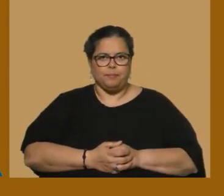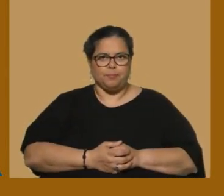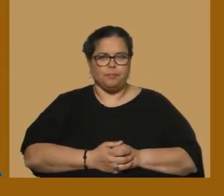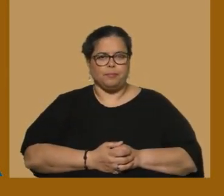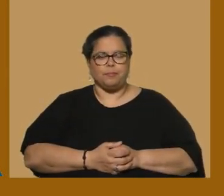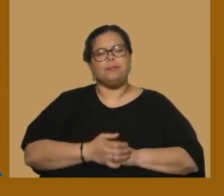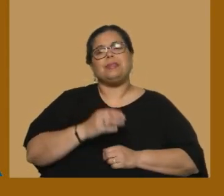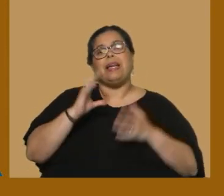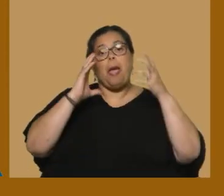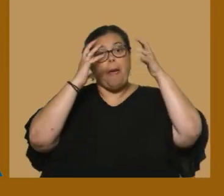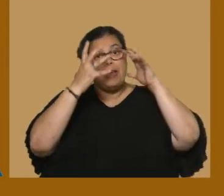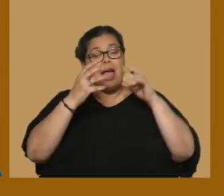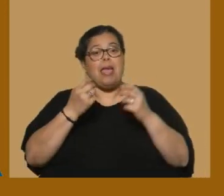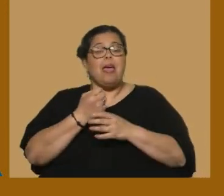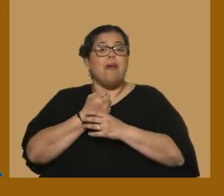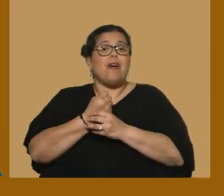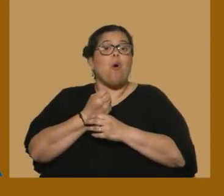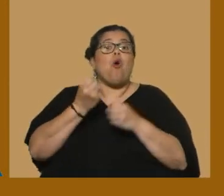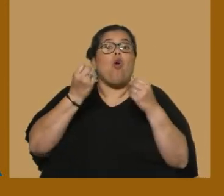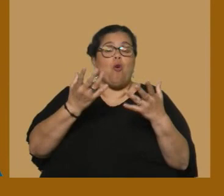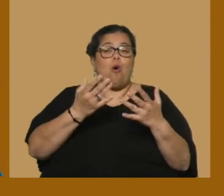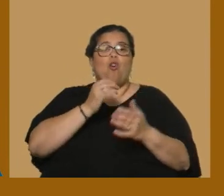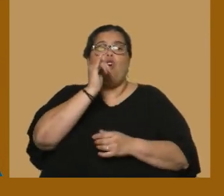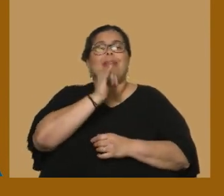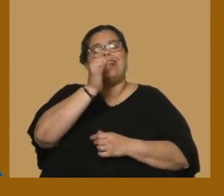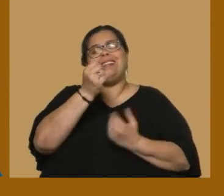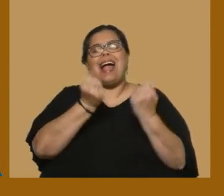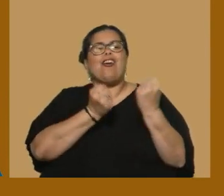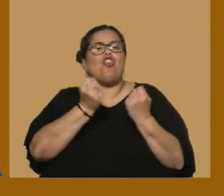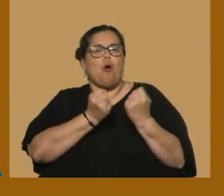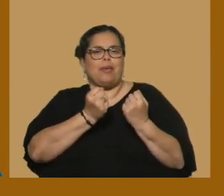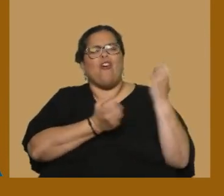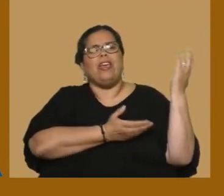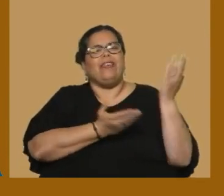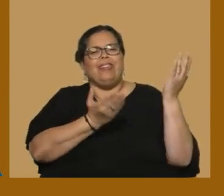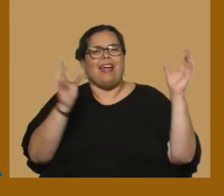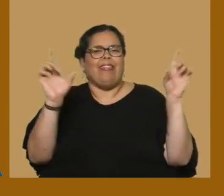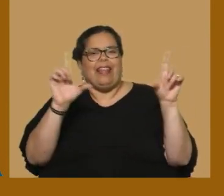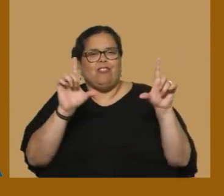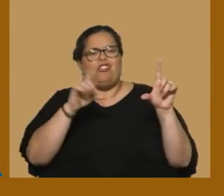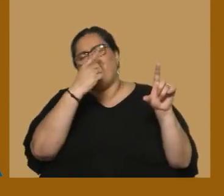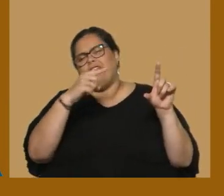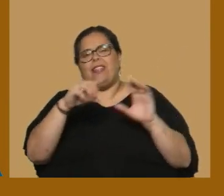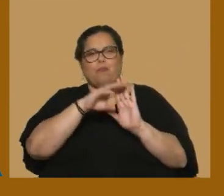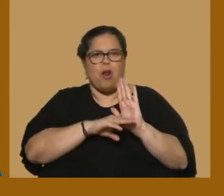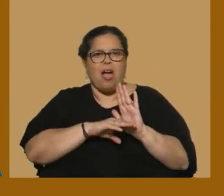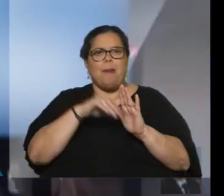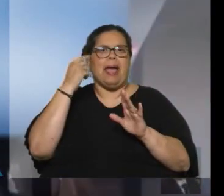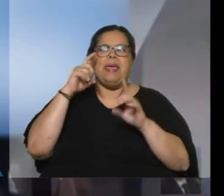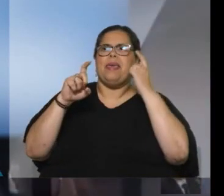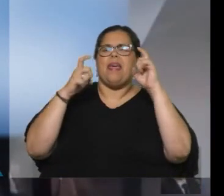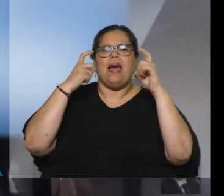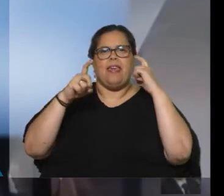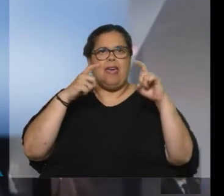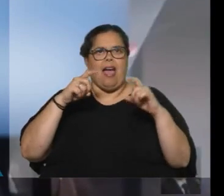Javier Miley se hizo popular como comentarista económico invitado en diversos programas de televisión sus ideas provocadoras